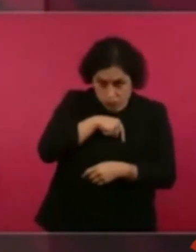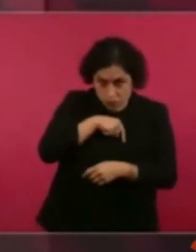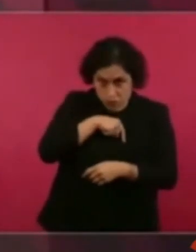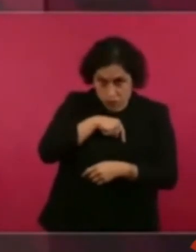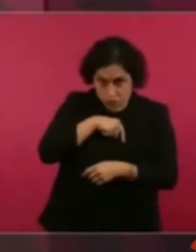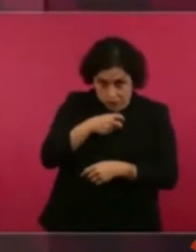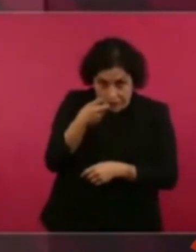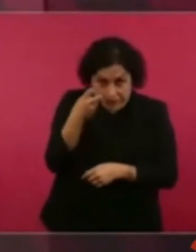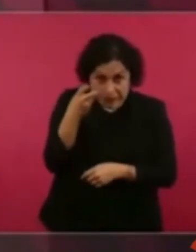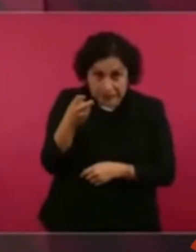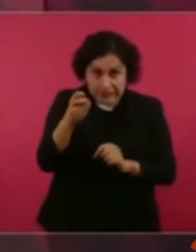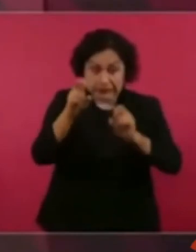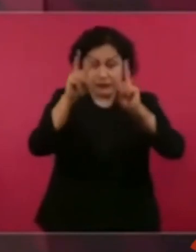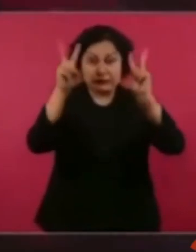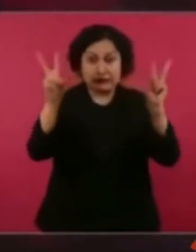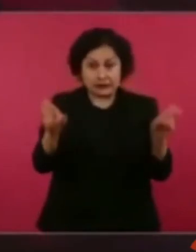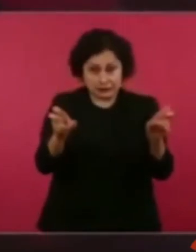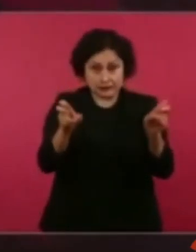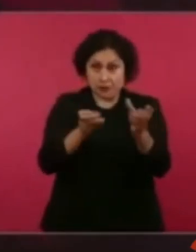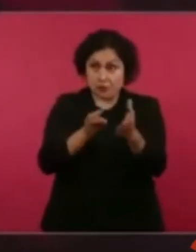¿O por qué no liberan a Assange?